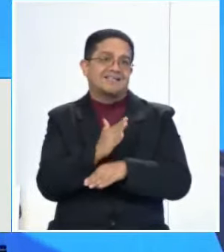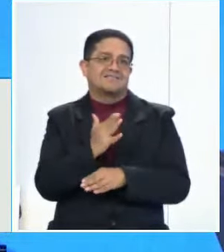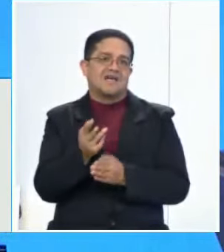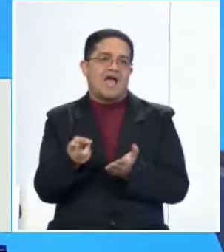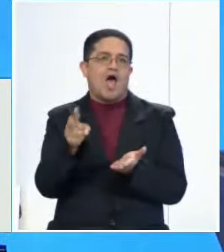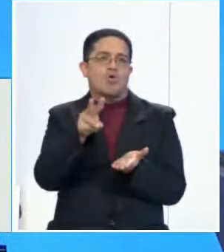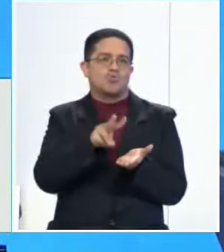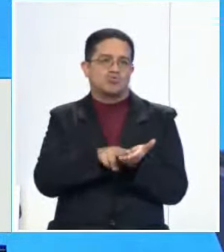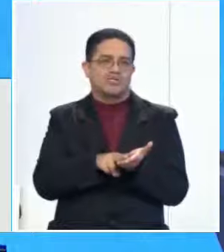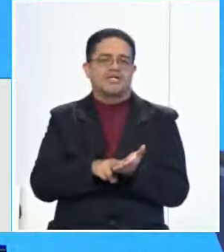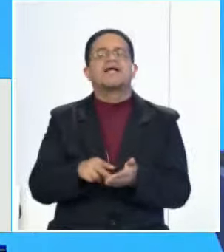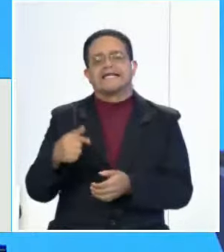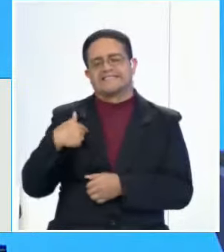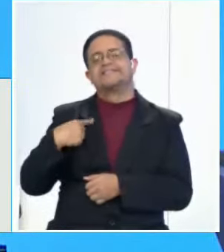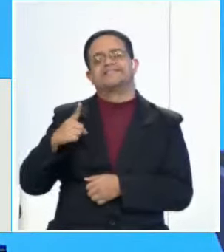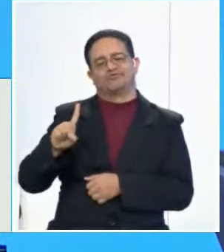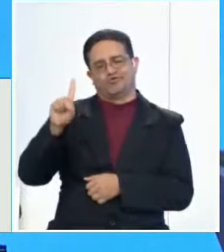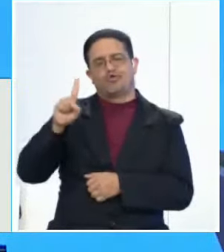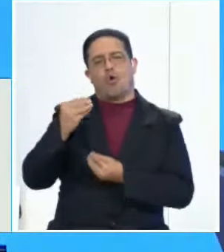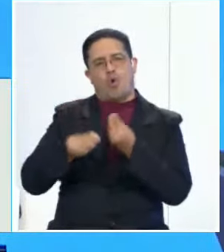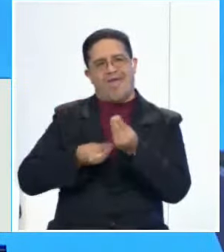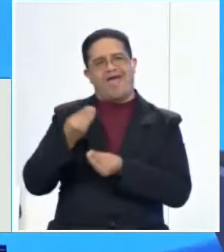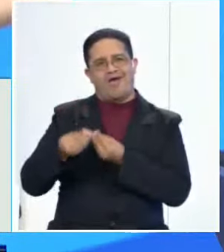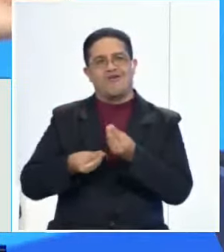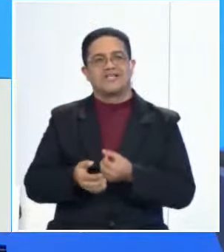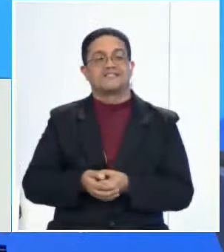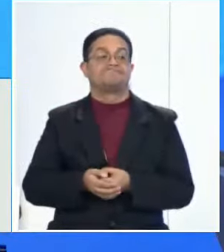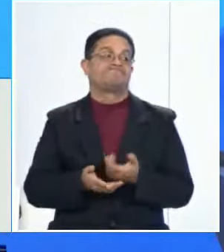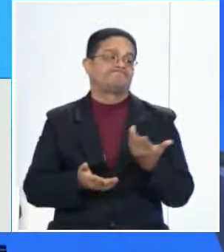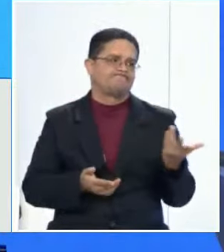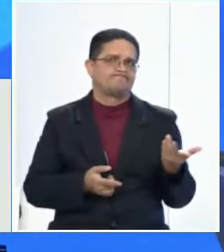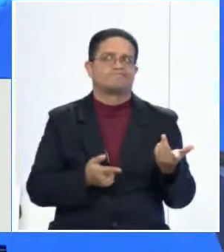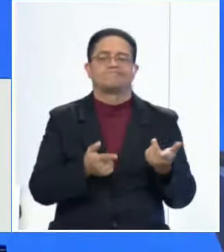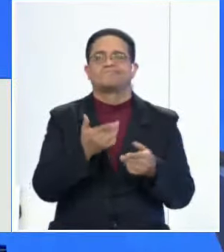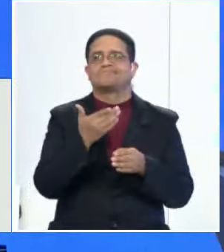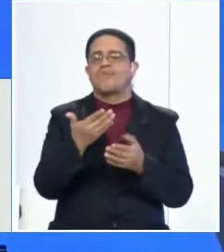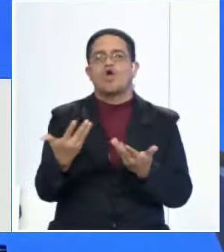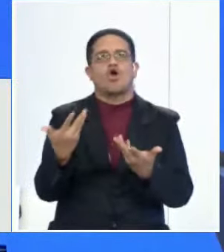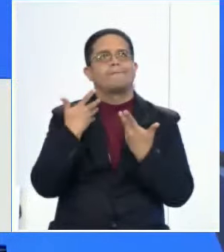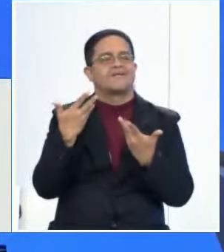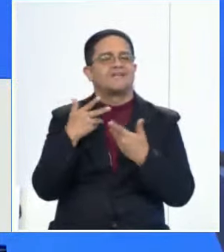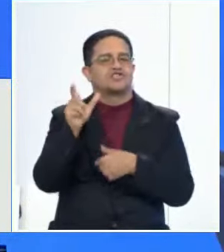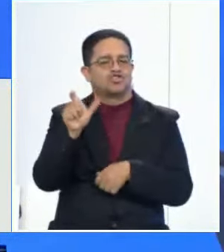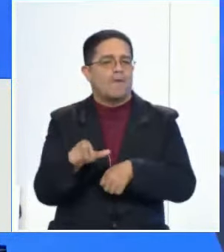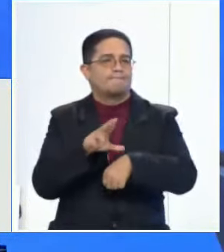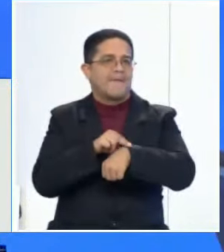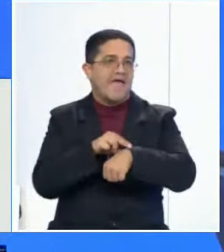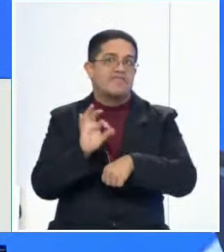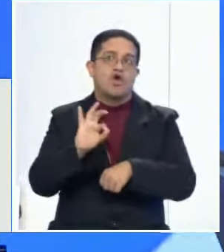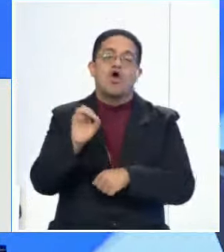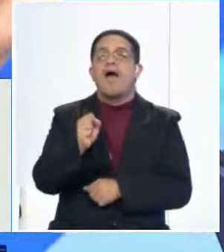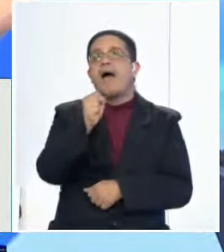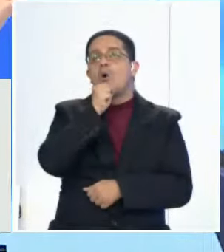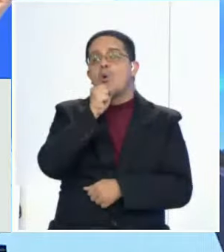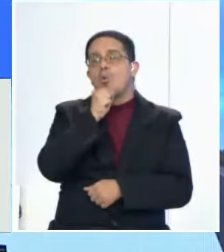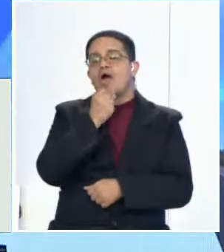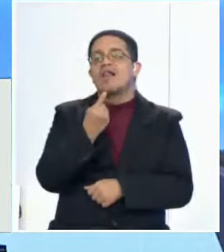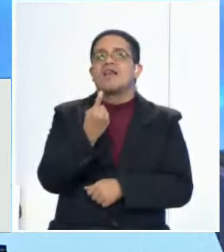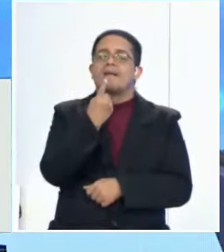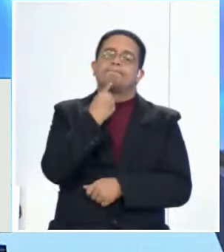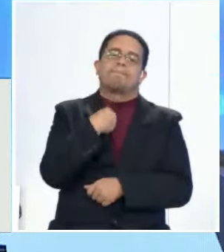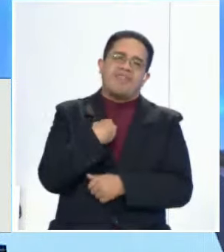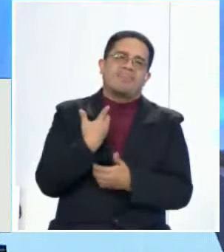culpable. Ya sea por recomendación del cardiólogo, ya sea porque mi abuela me lo mencionó, ya sea por cualquier